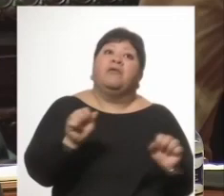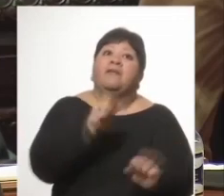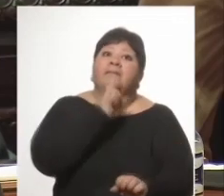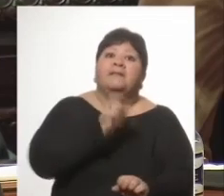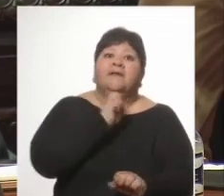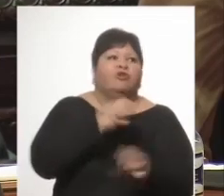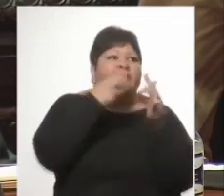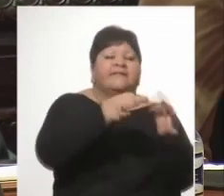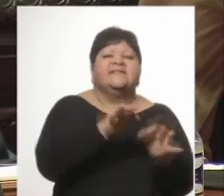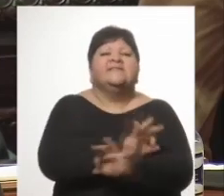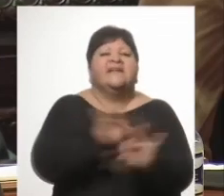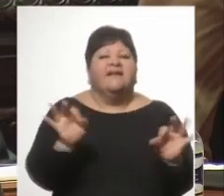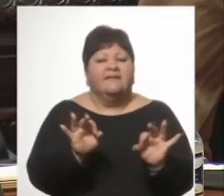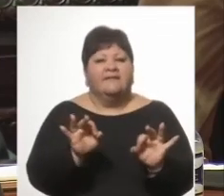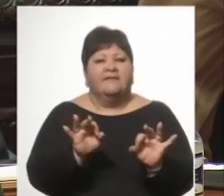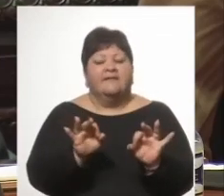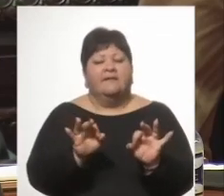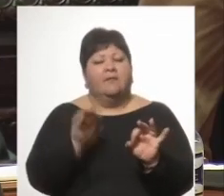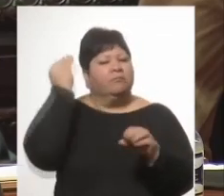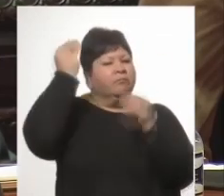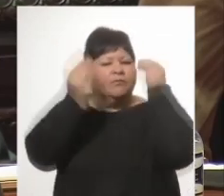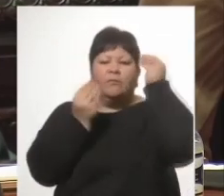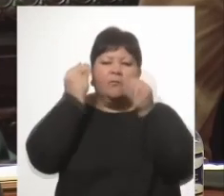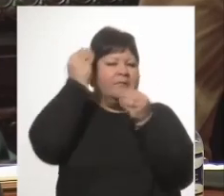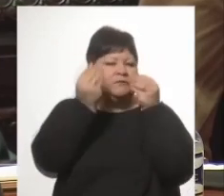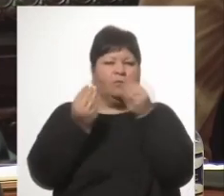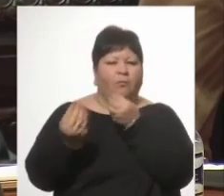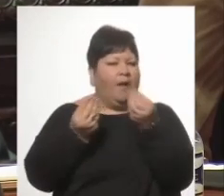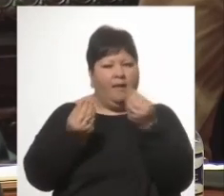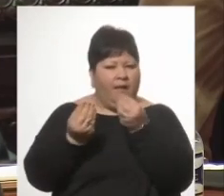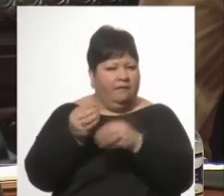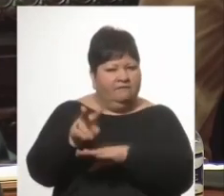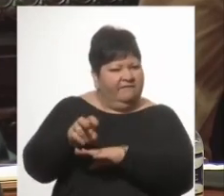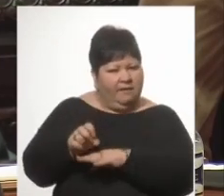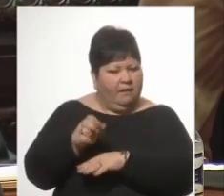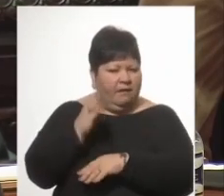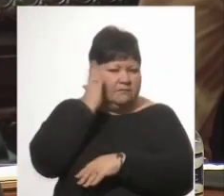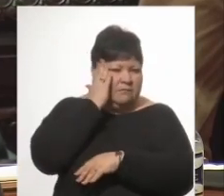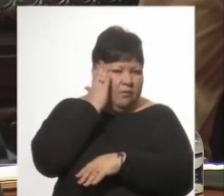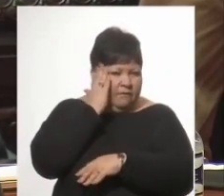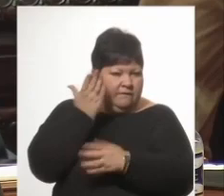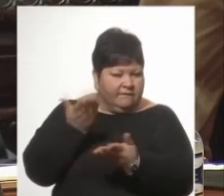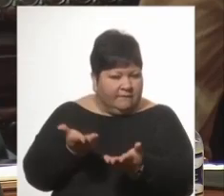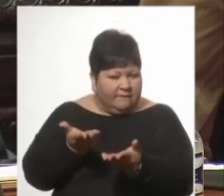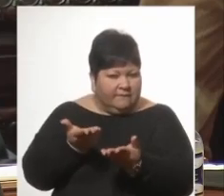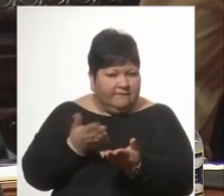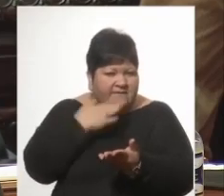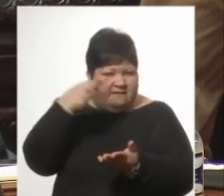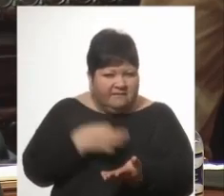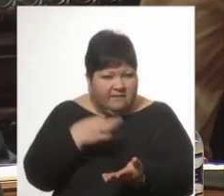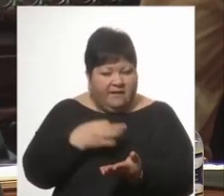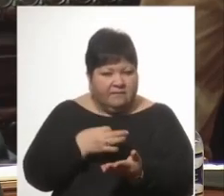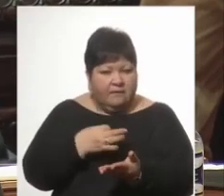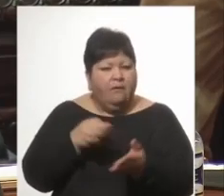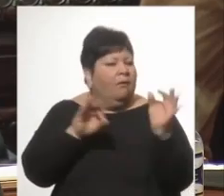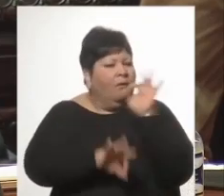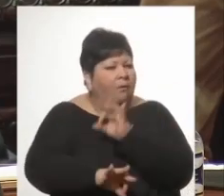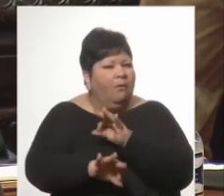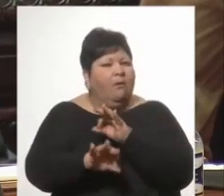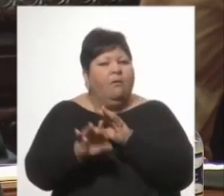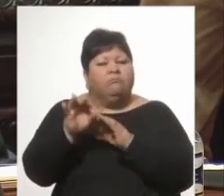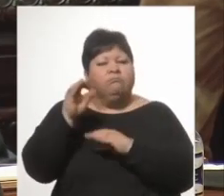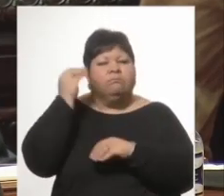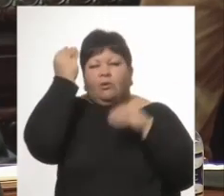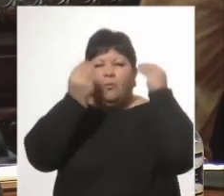lo dice. ¿Cuál era la preocupación entonces del fiscal por saber la verdad de los hechos? ¿O su preocupación era solamente